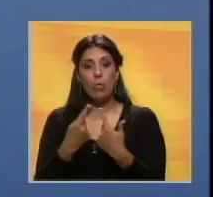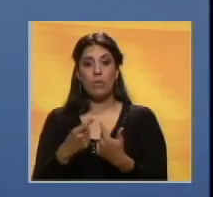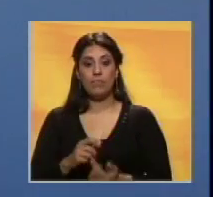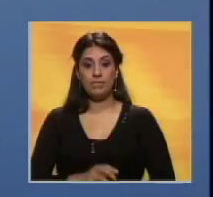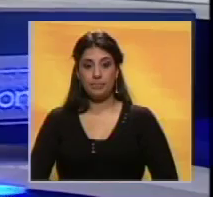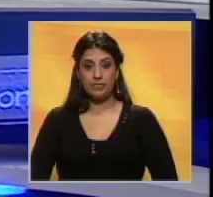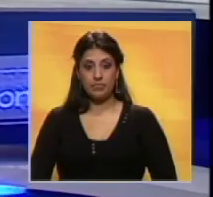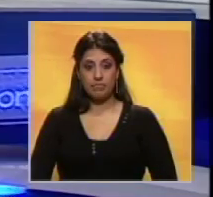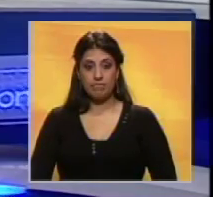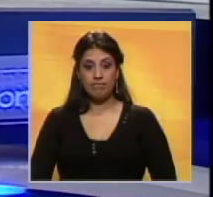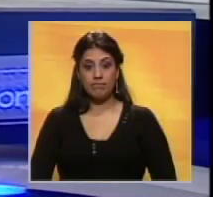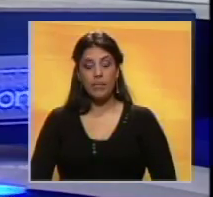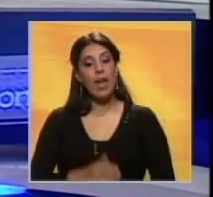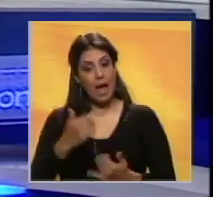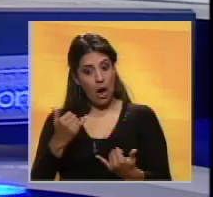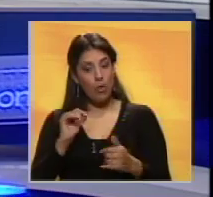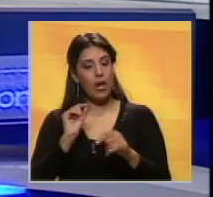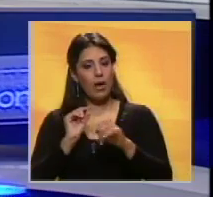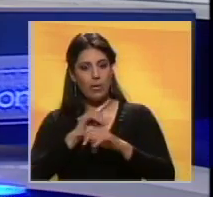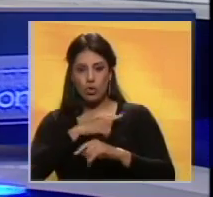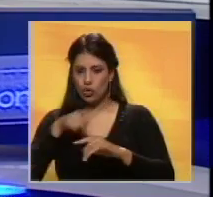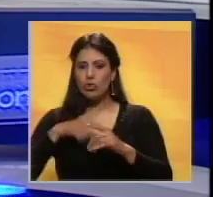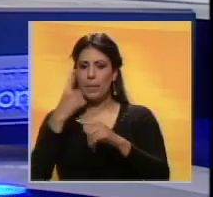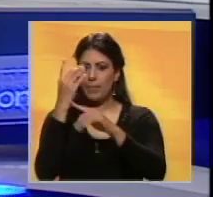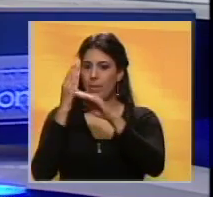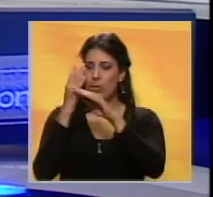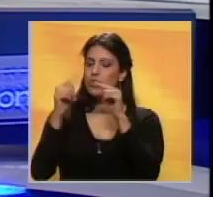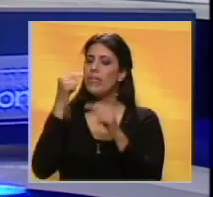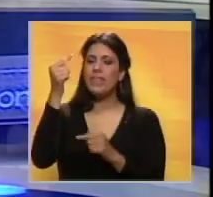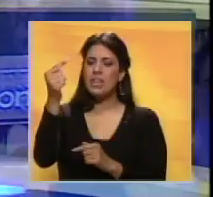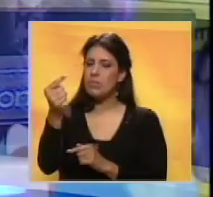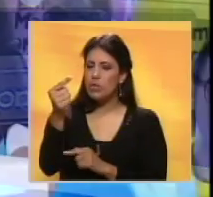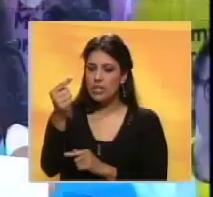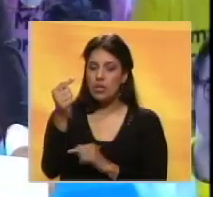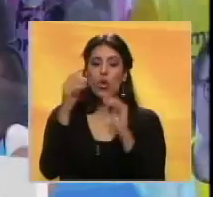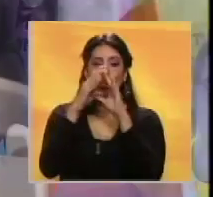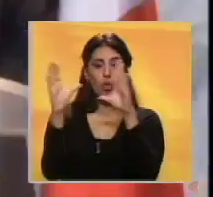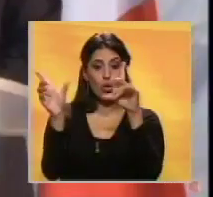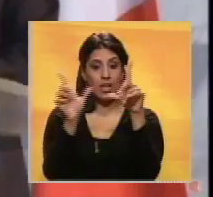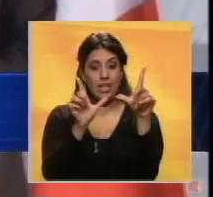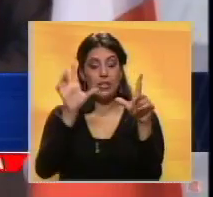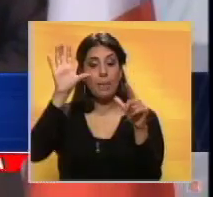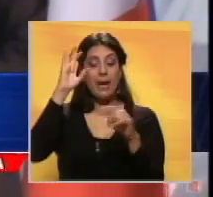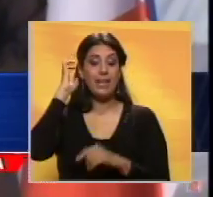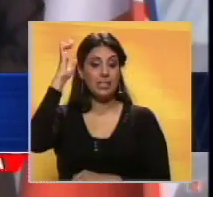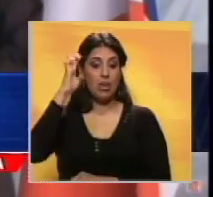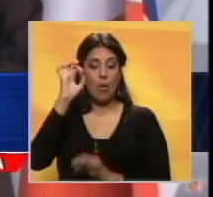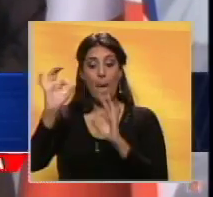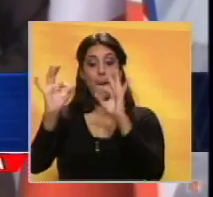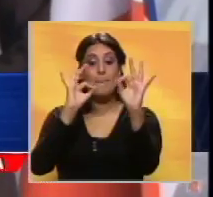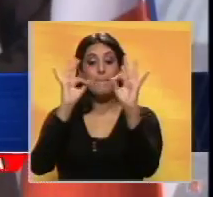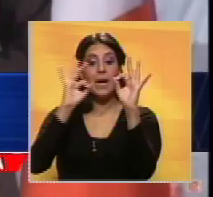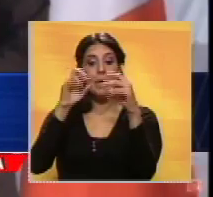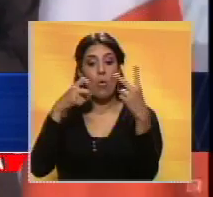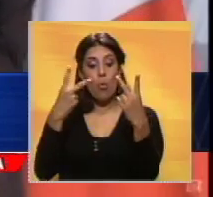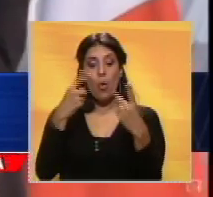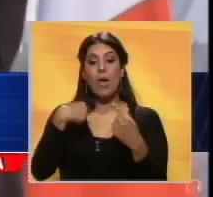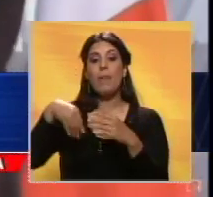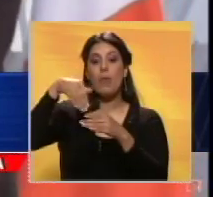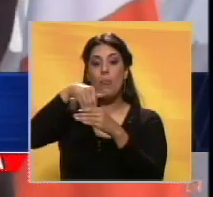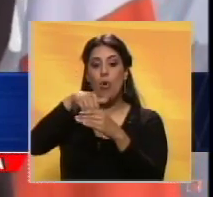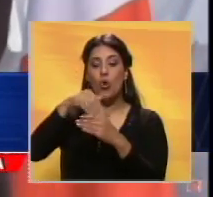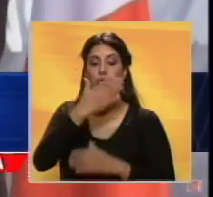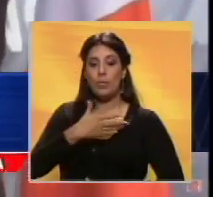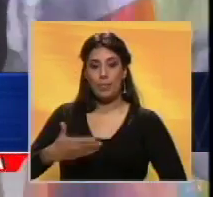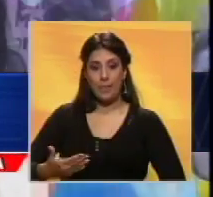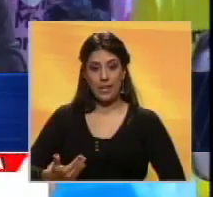contexto. Amigos, hacemos nuestra primera pausa. A regreso. Todo listo. País europeo preparado para segunda vuelta de